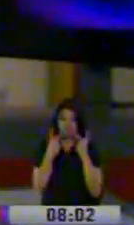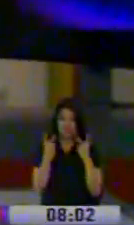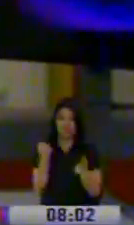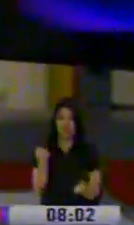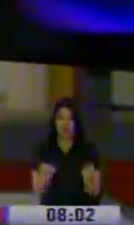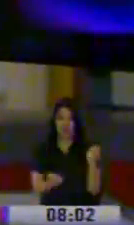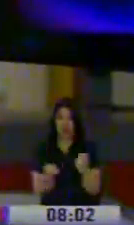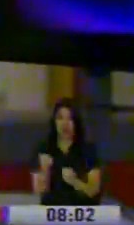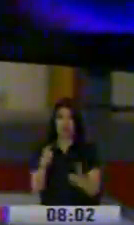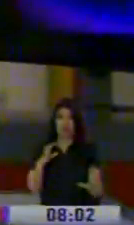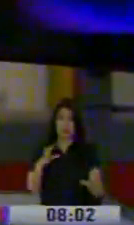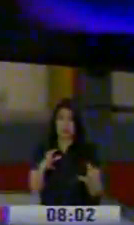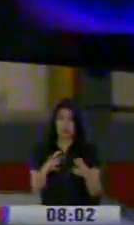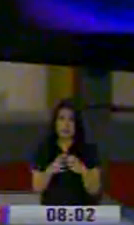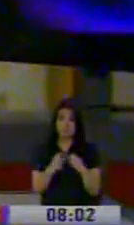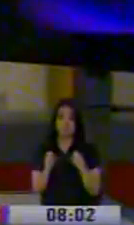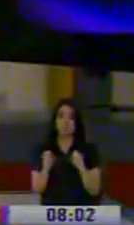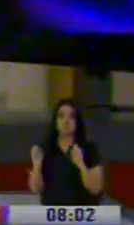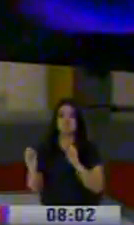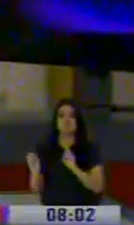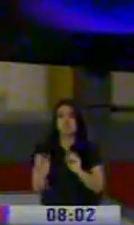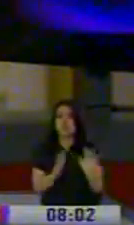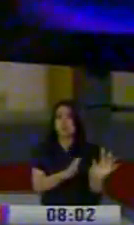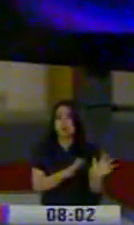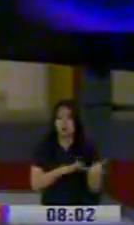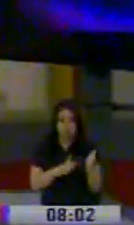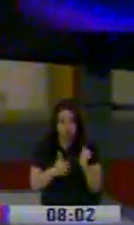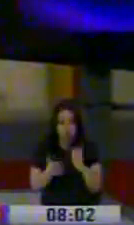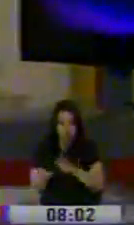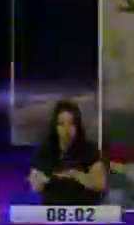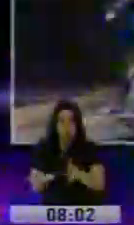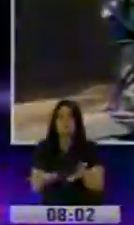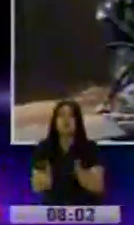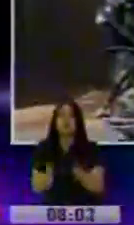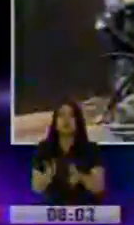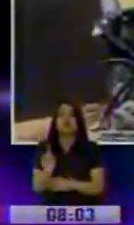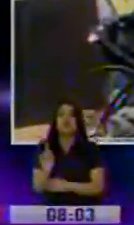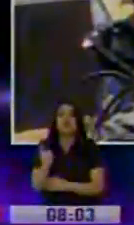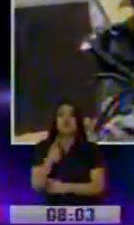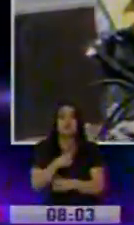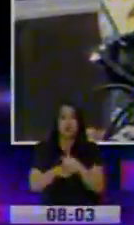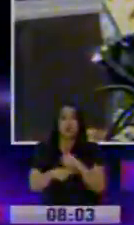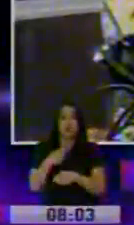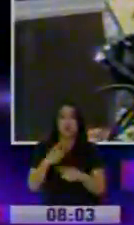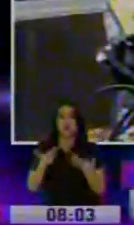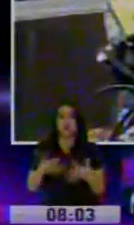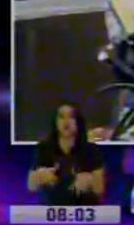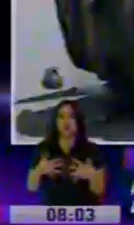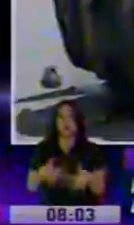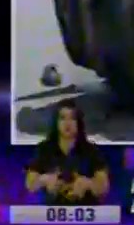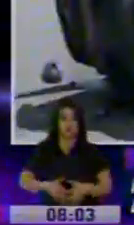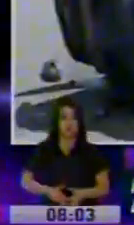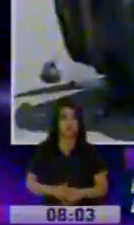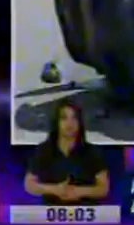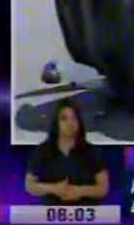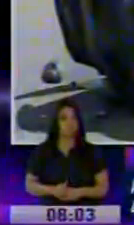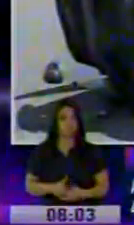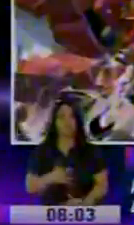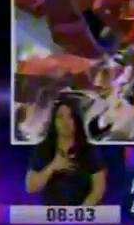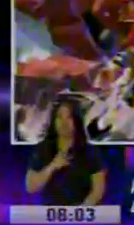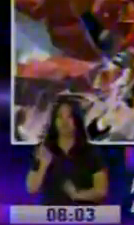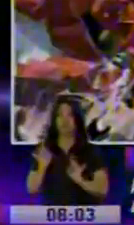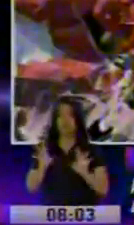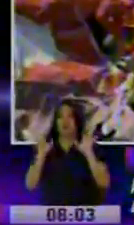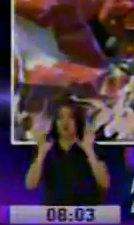automotores. Milagrosamente, vean, vecinos, no hay mayores heridos o muertes que lamentar, solo